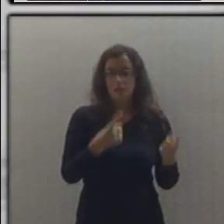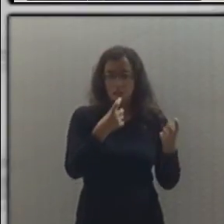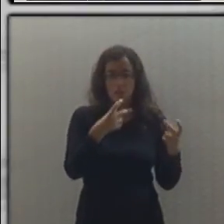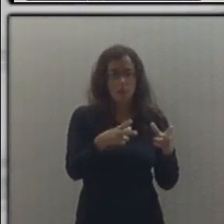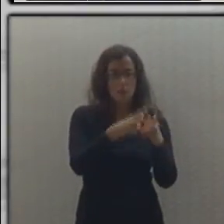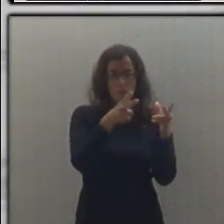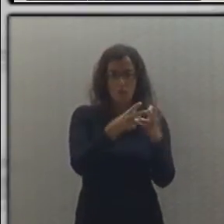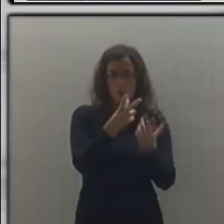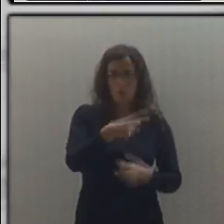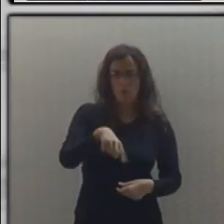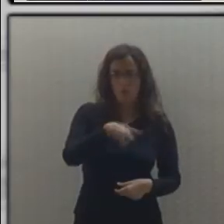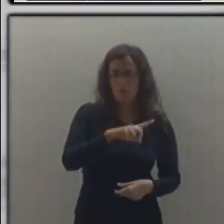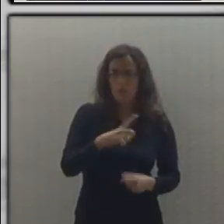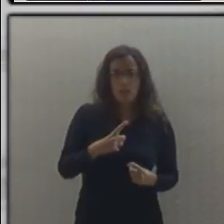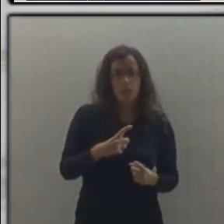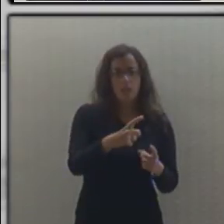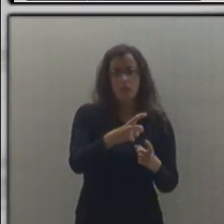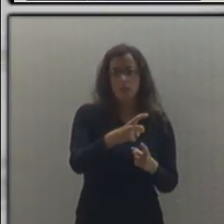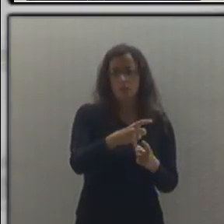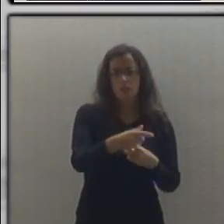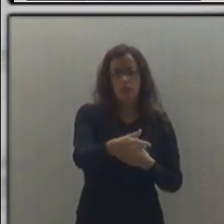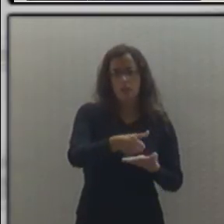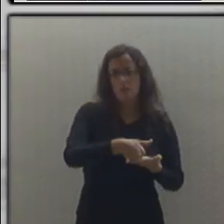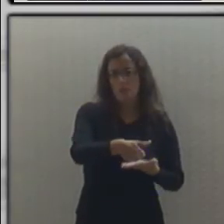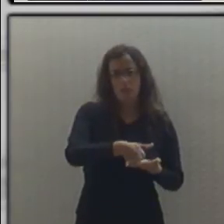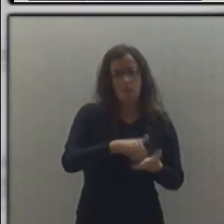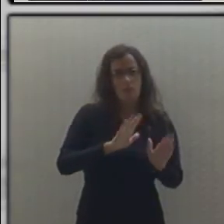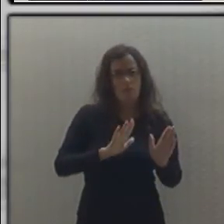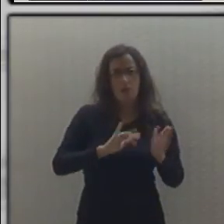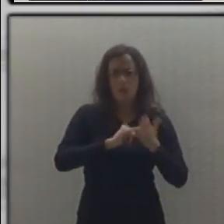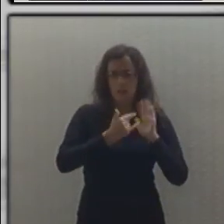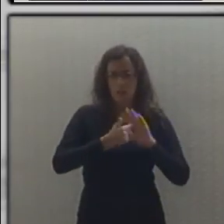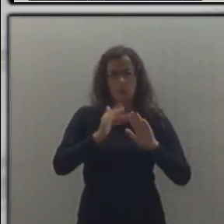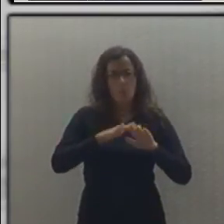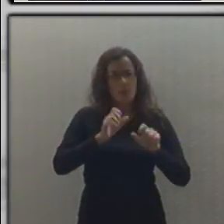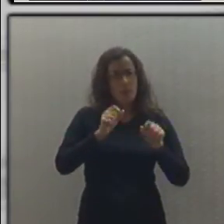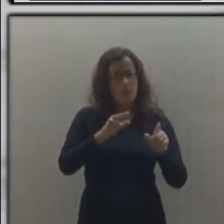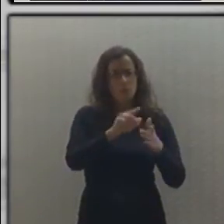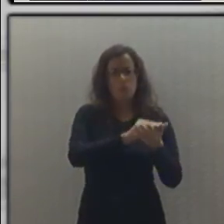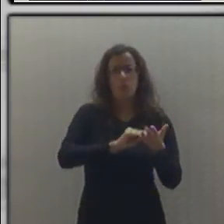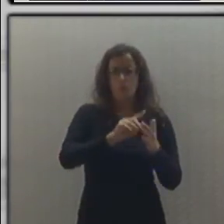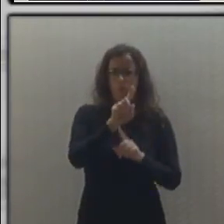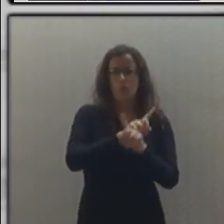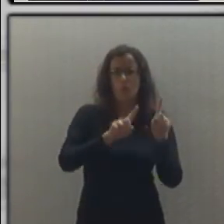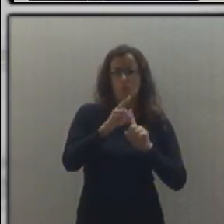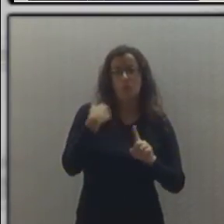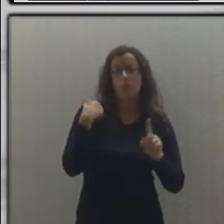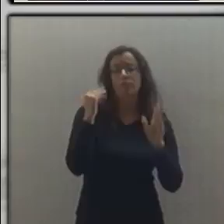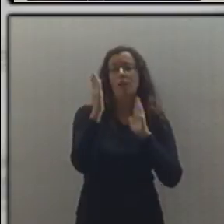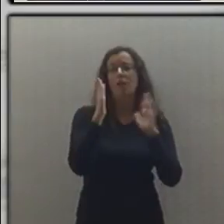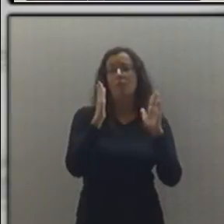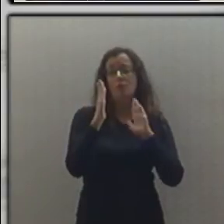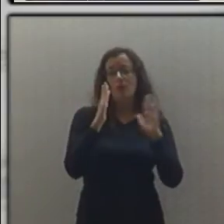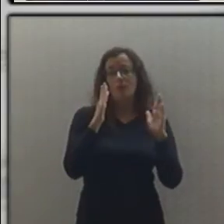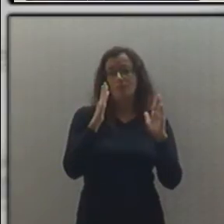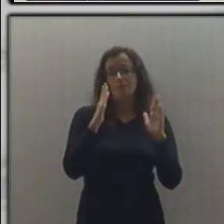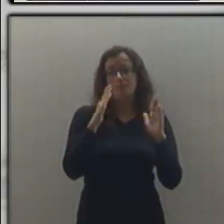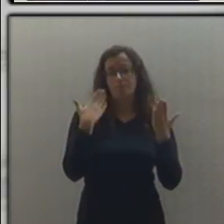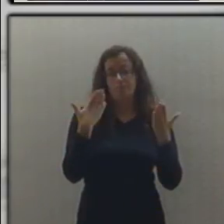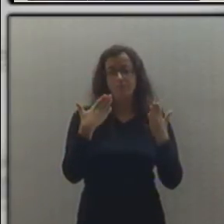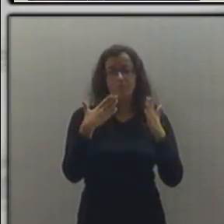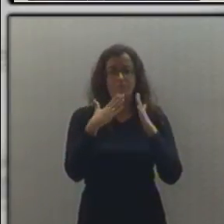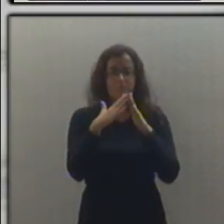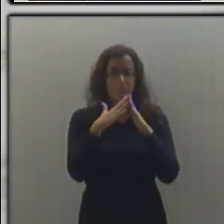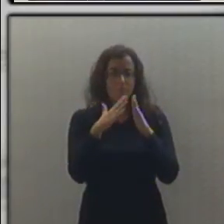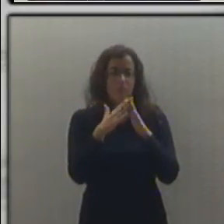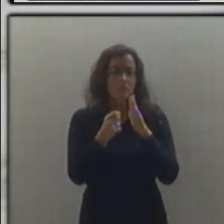sociedad tenía y que demandaba por parte de los arquitectos de solucionar una serie de problemas que en aquella época eran, bueno, había mucha infravivienda,